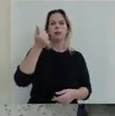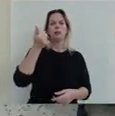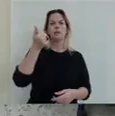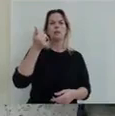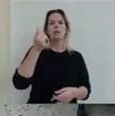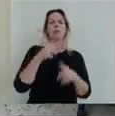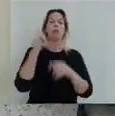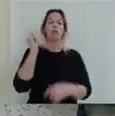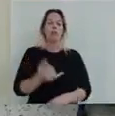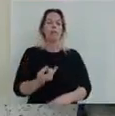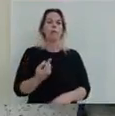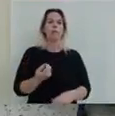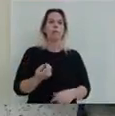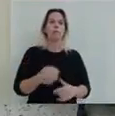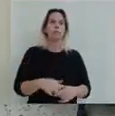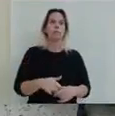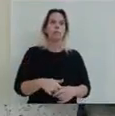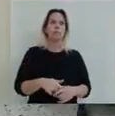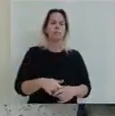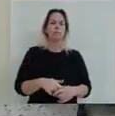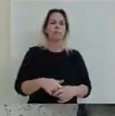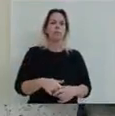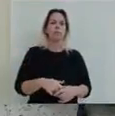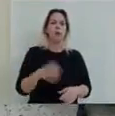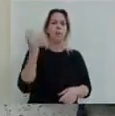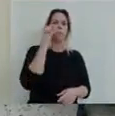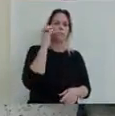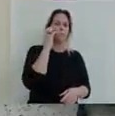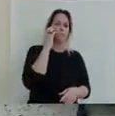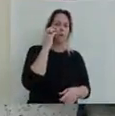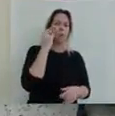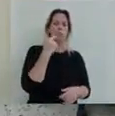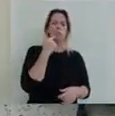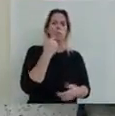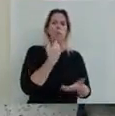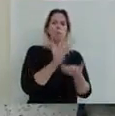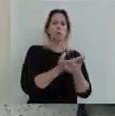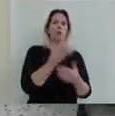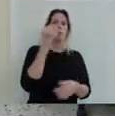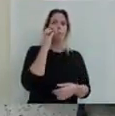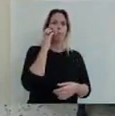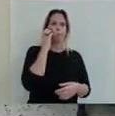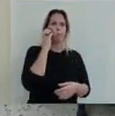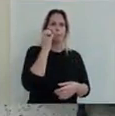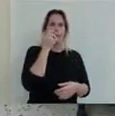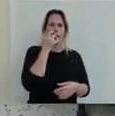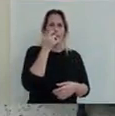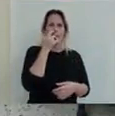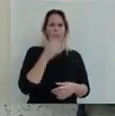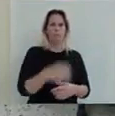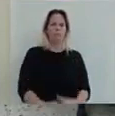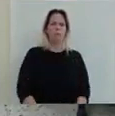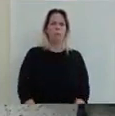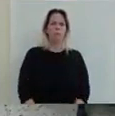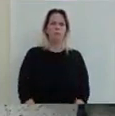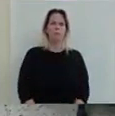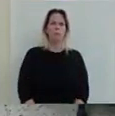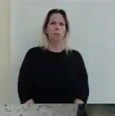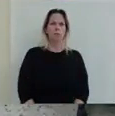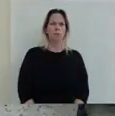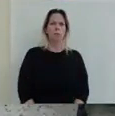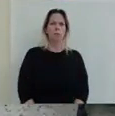Pongo a consideración la moción de la concejal Moreira. Señora Presidente, solicito que no se someta a